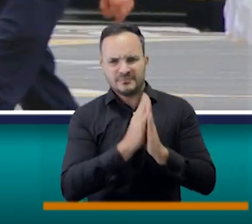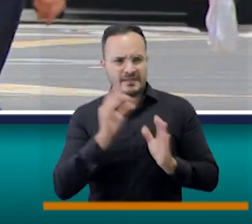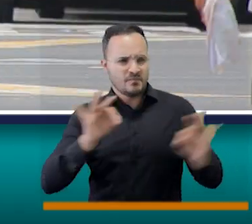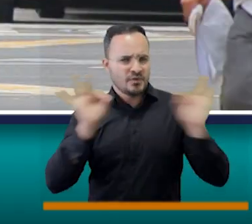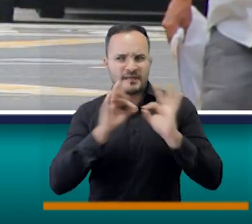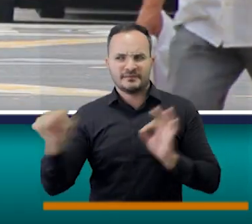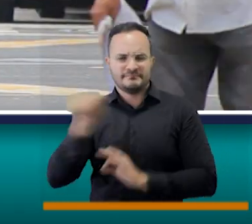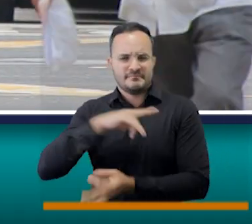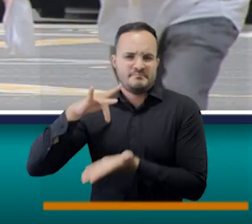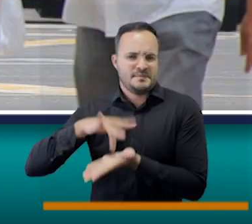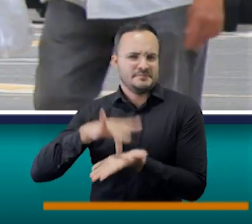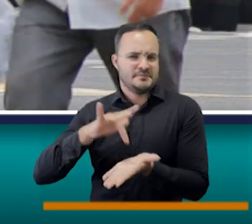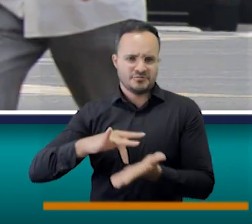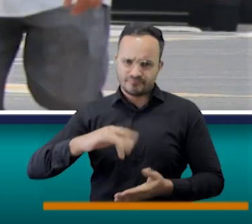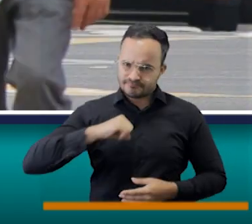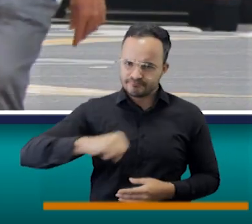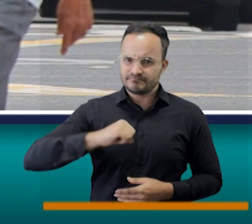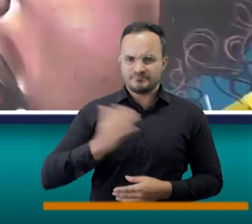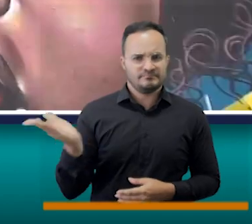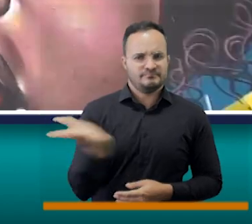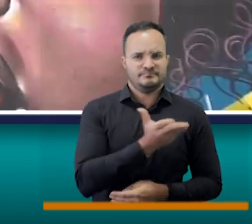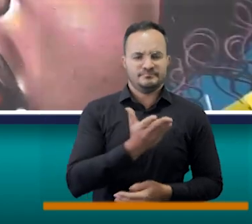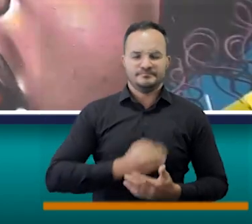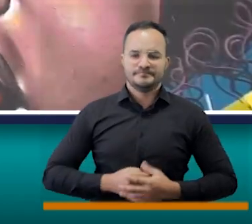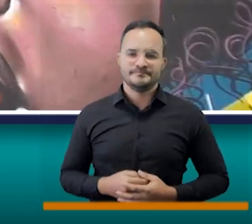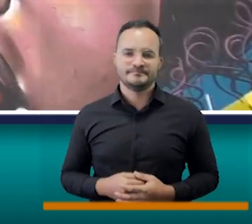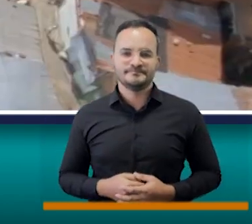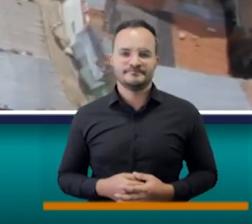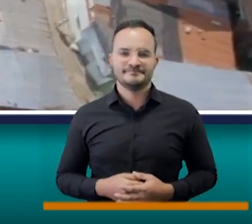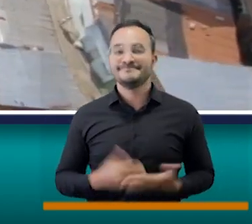verdaderos gobiernos participativos.